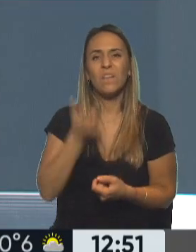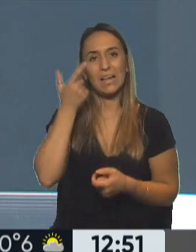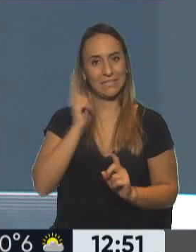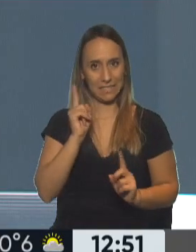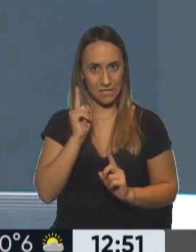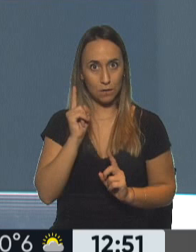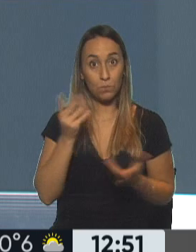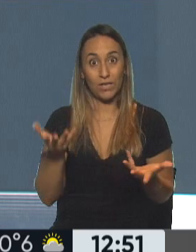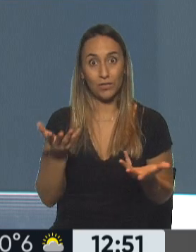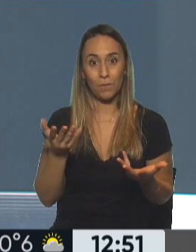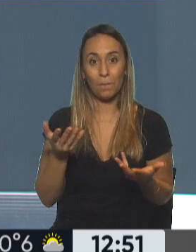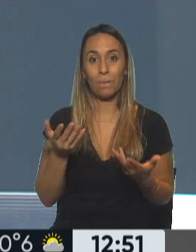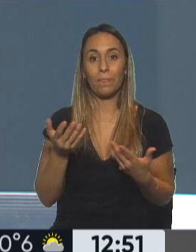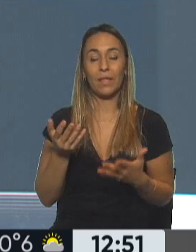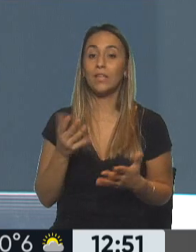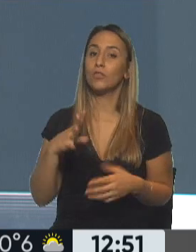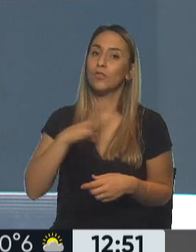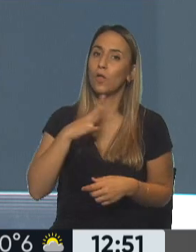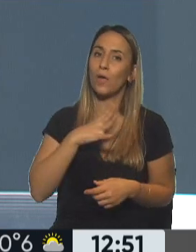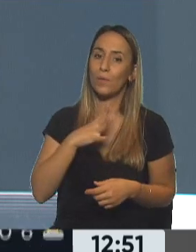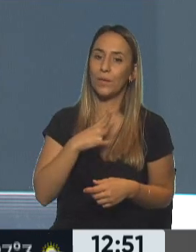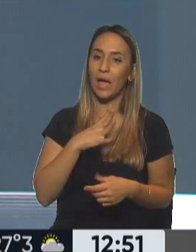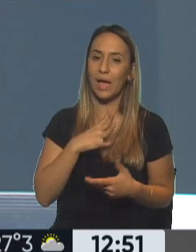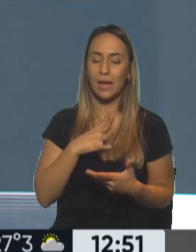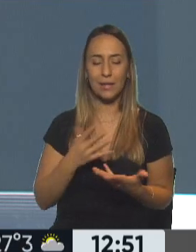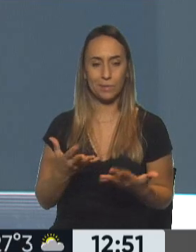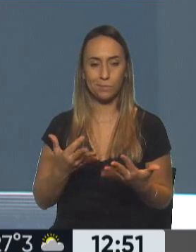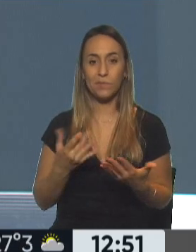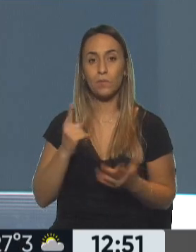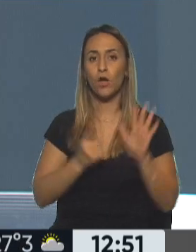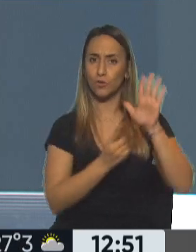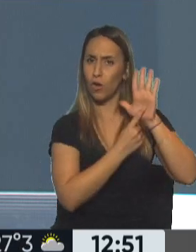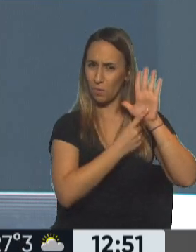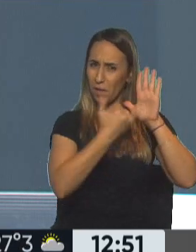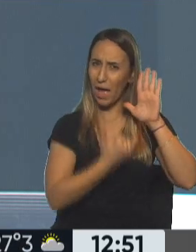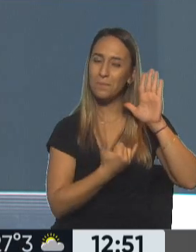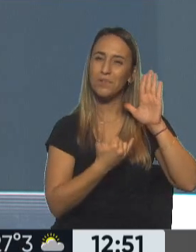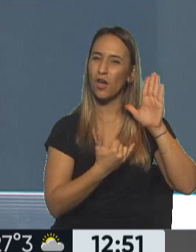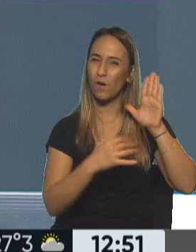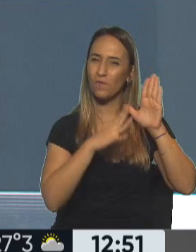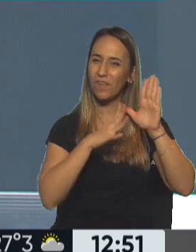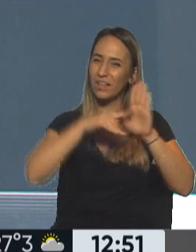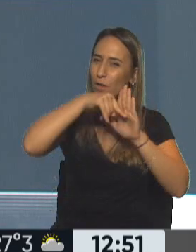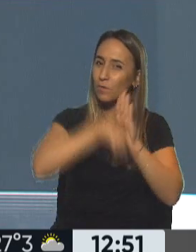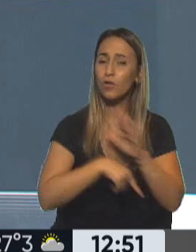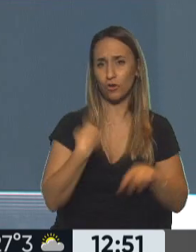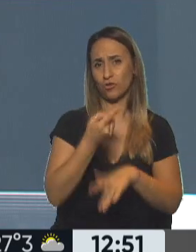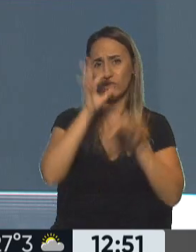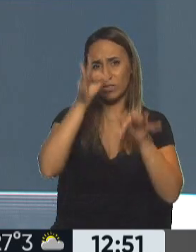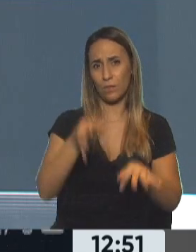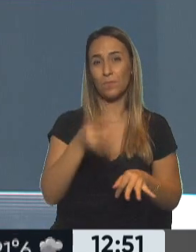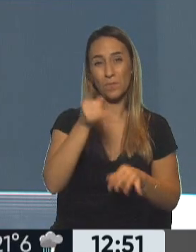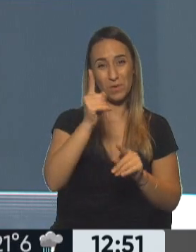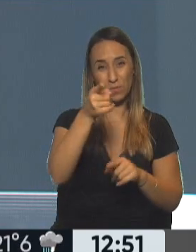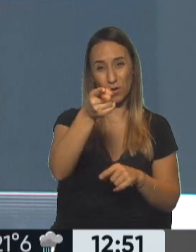y porque no tenemos todavía, más allá de lo que dicen las normas, y que todos sabemos que ahora hay, como vos